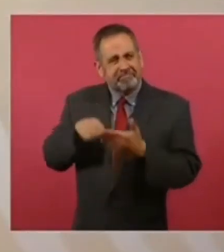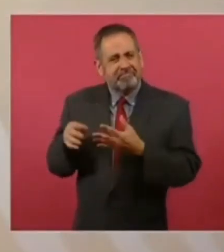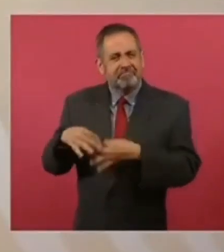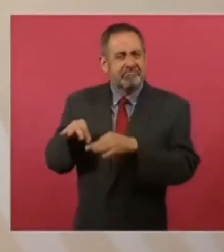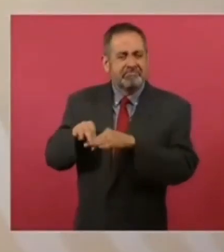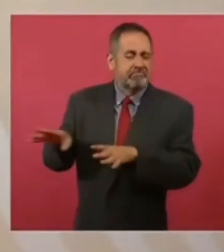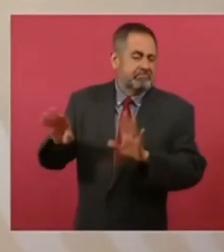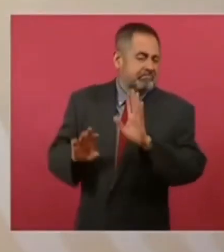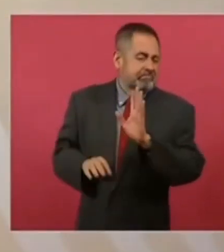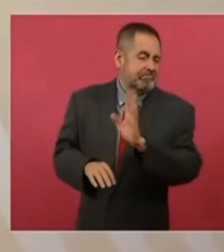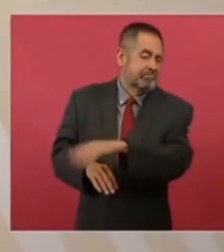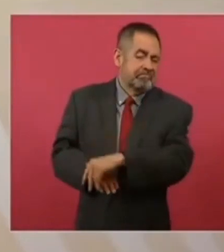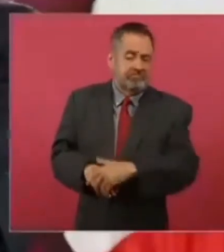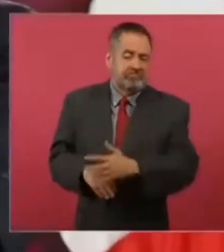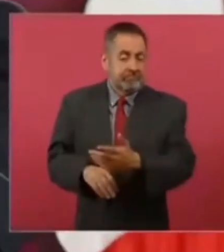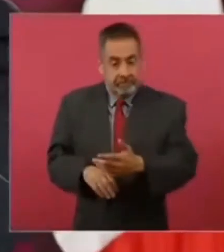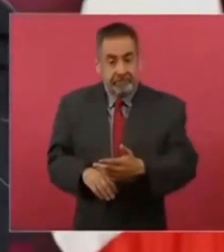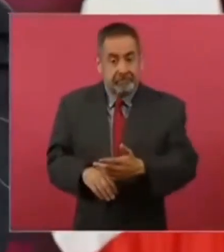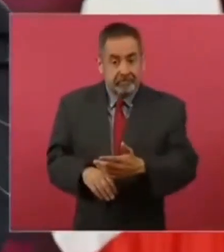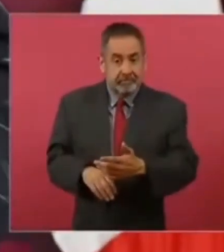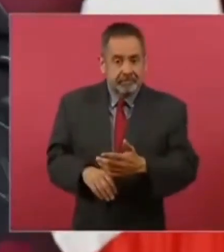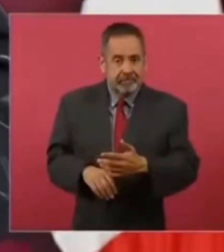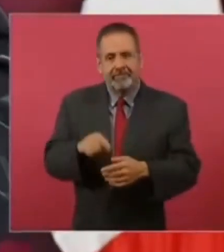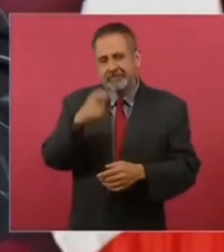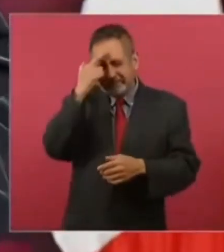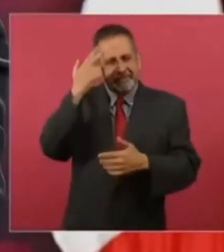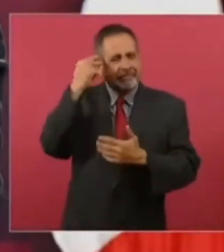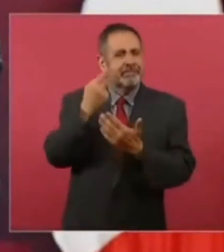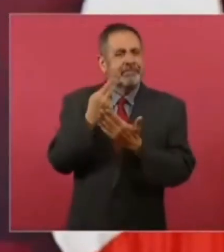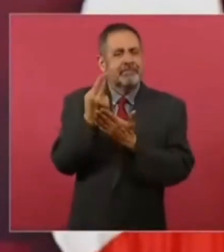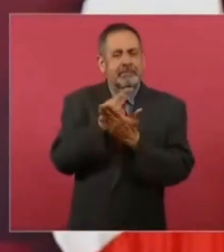De ese entonces es esa caricatura